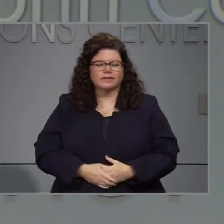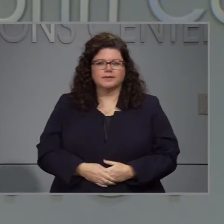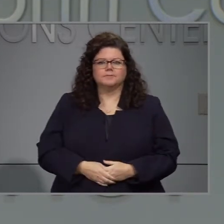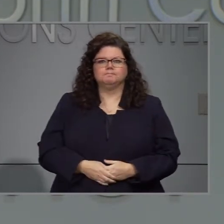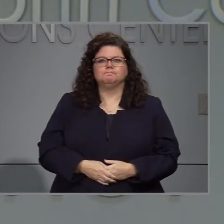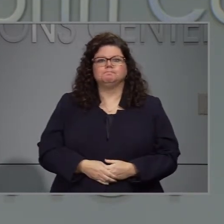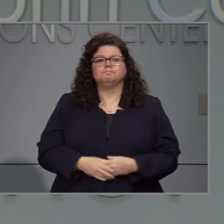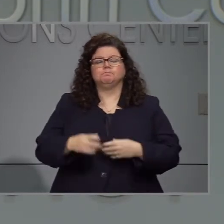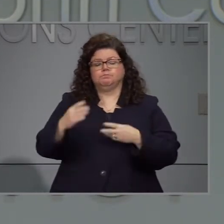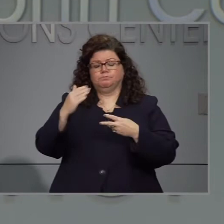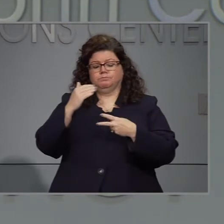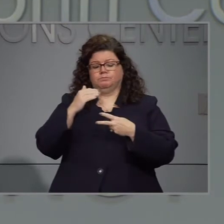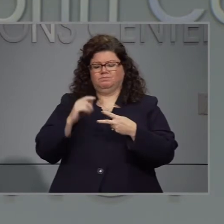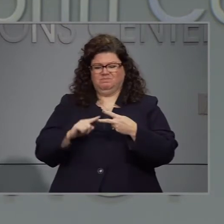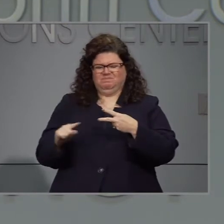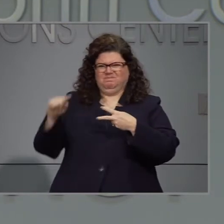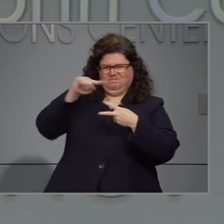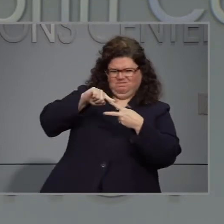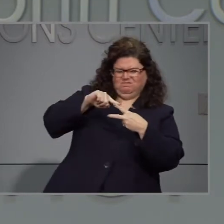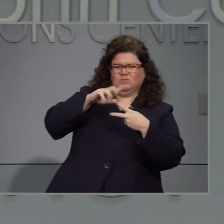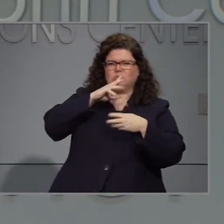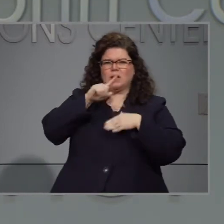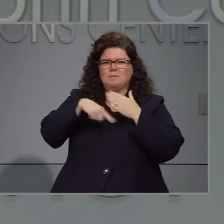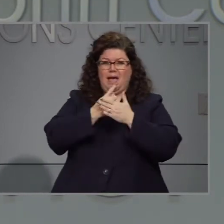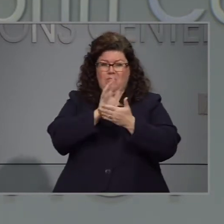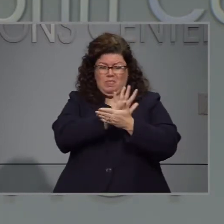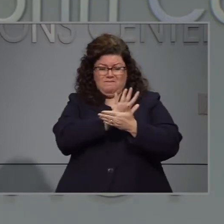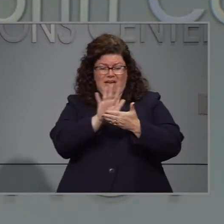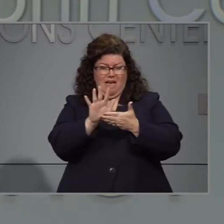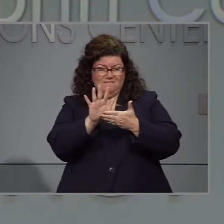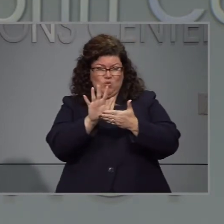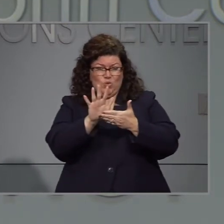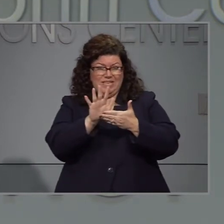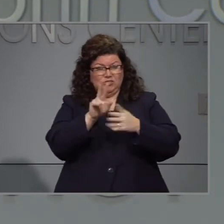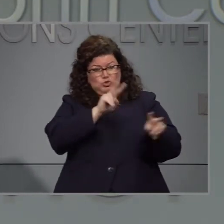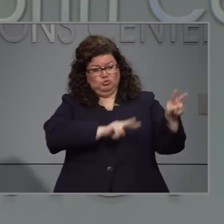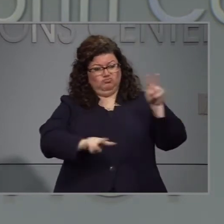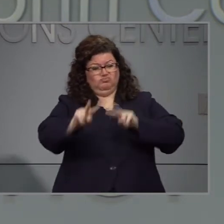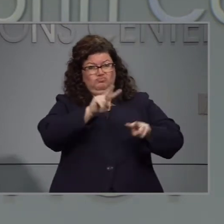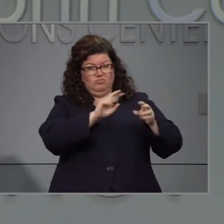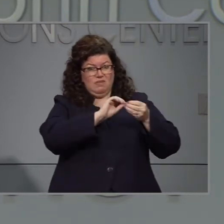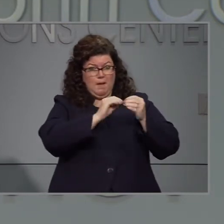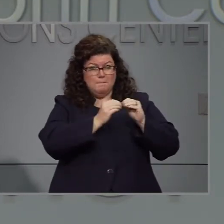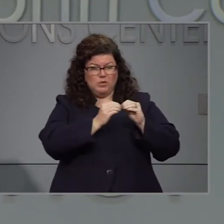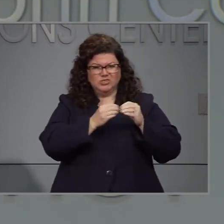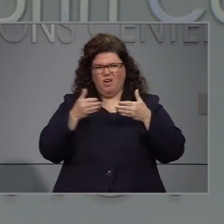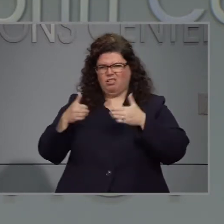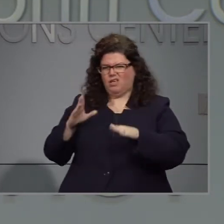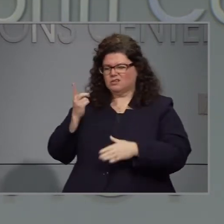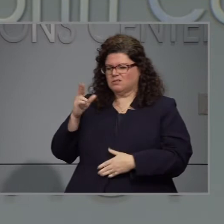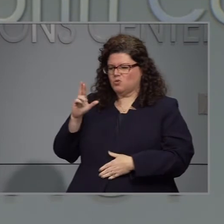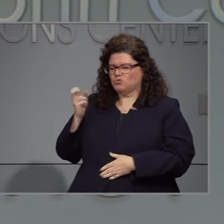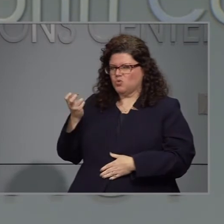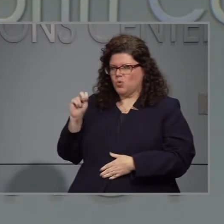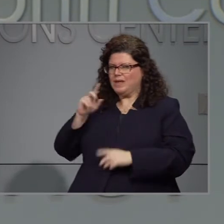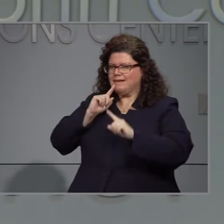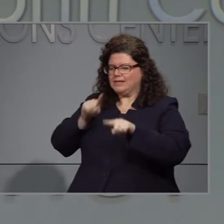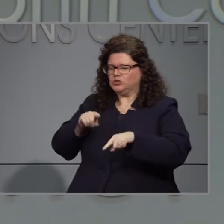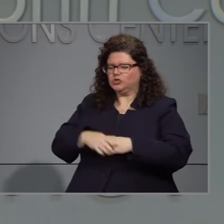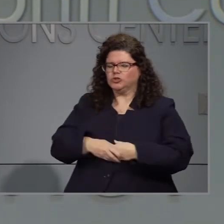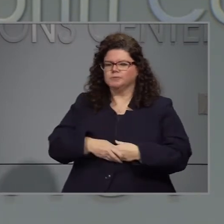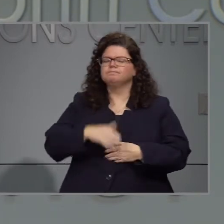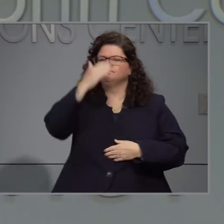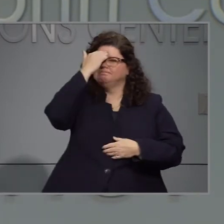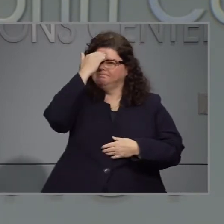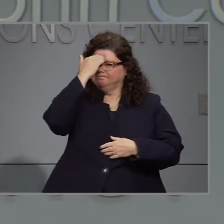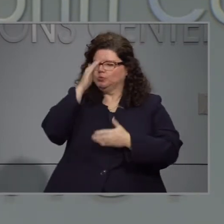tienen distancia social. Ahora, en cuanto al periodo de 5 semanas, le voy a permitir que la doctora Cohen hable. Sabemos